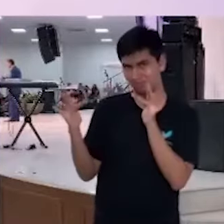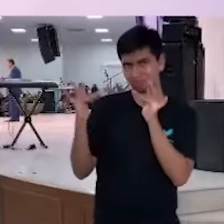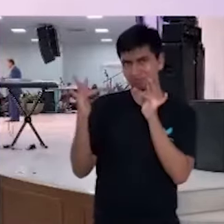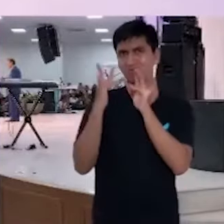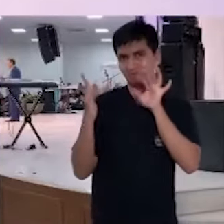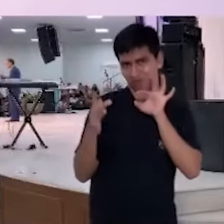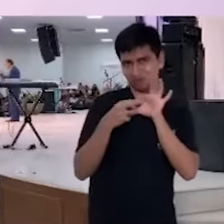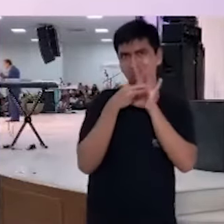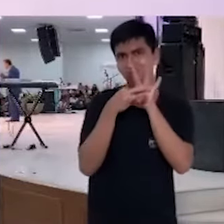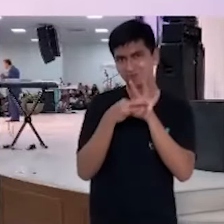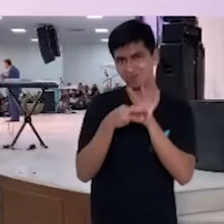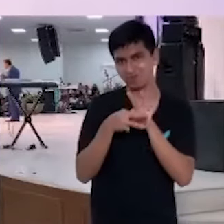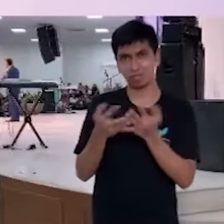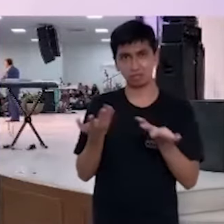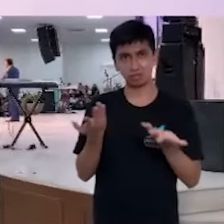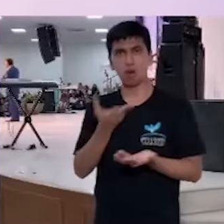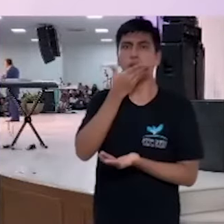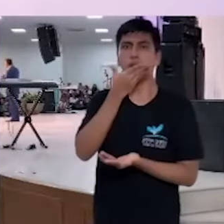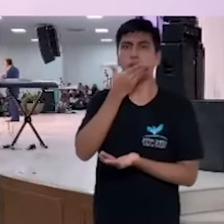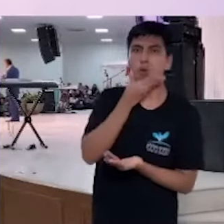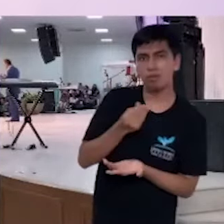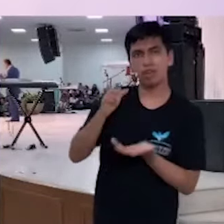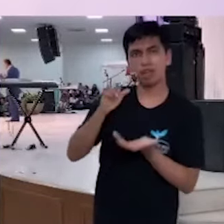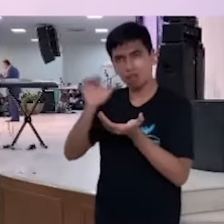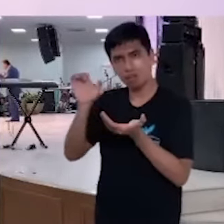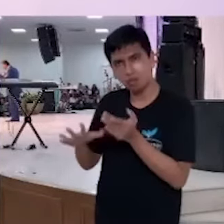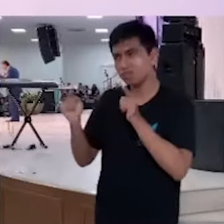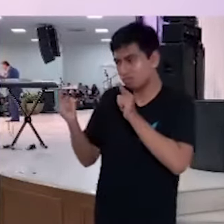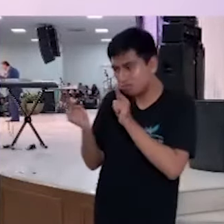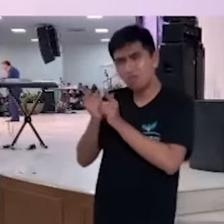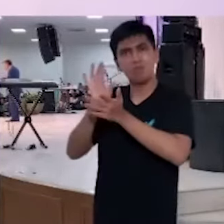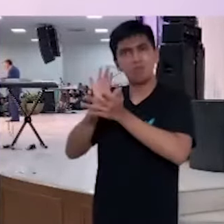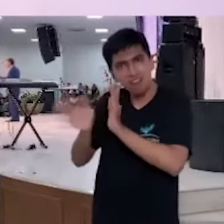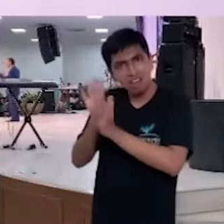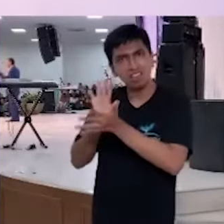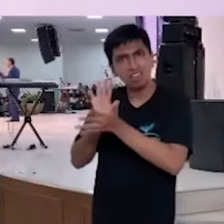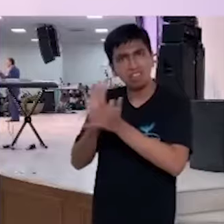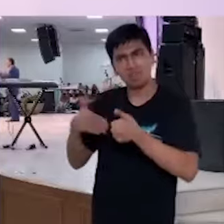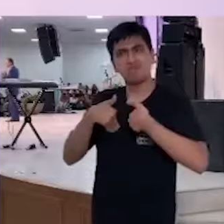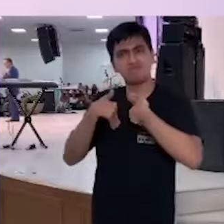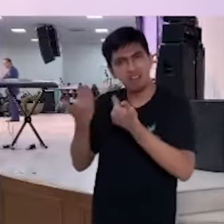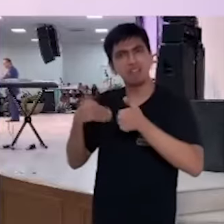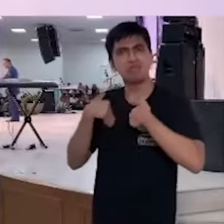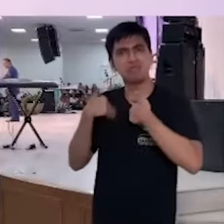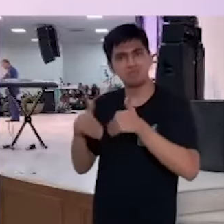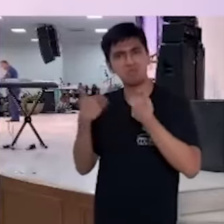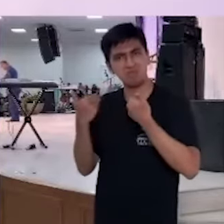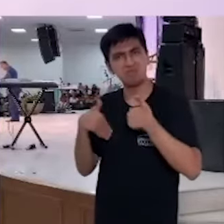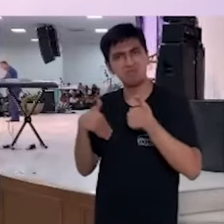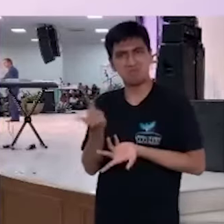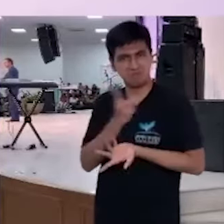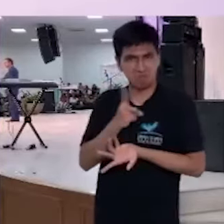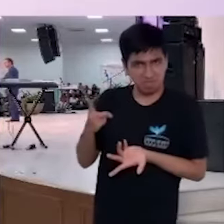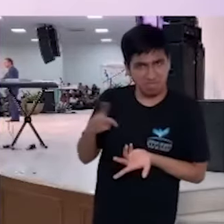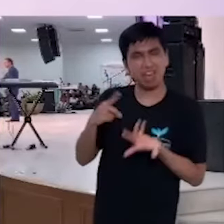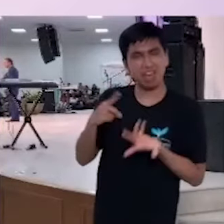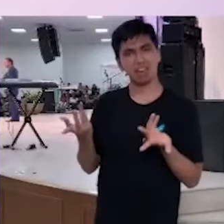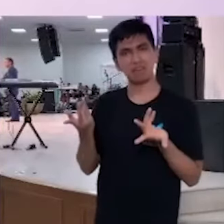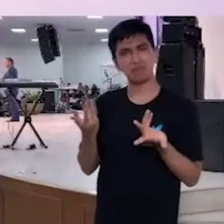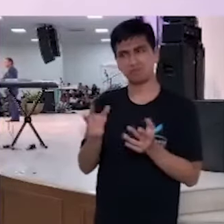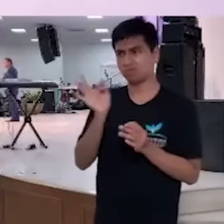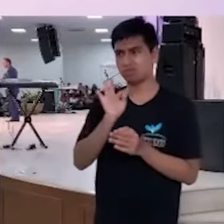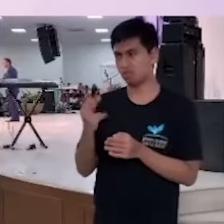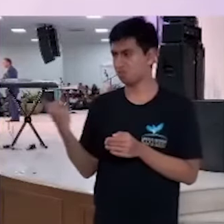debemos abrirnos. Es con nuestra esposa con quien debemos platicar temas que estén causando algún problema personal o